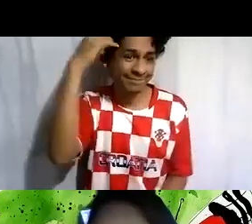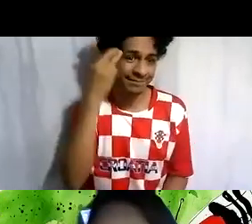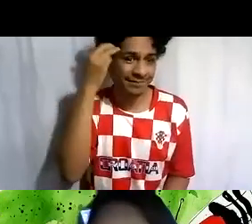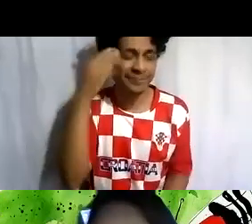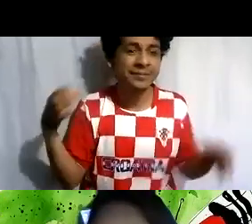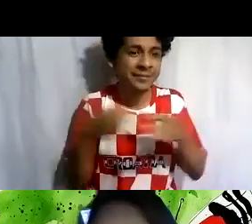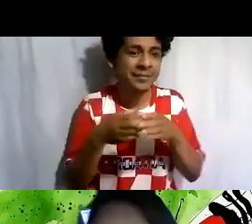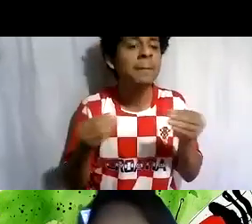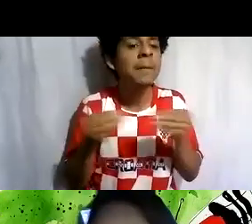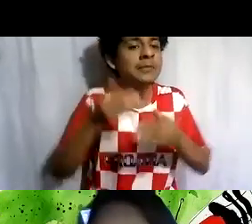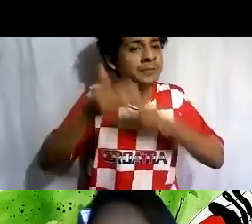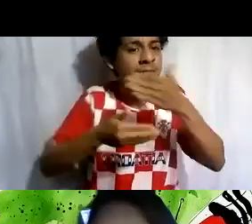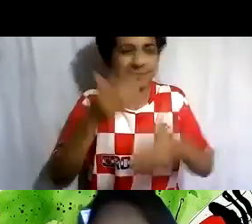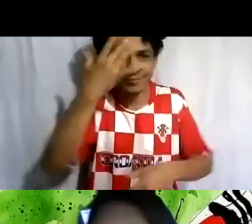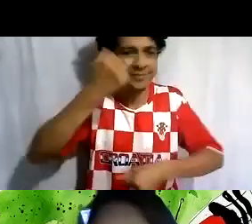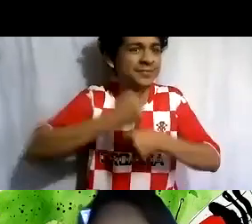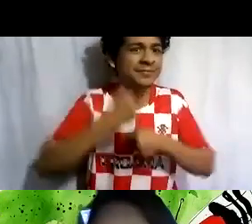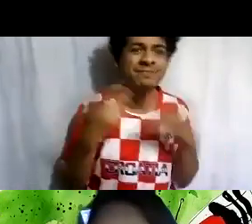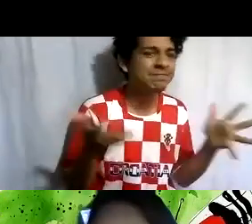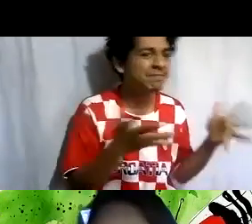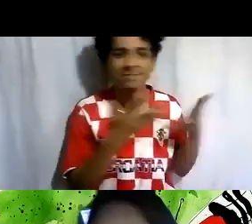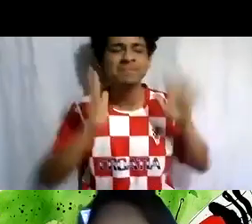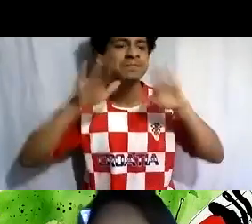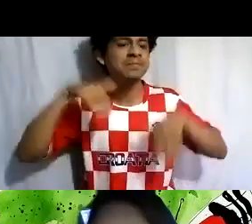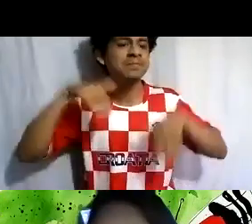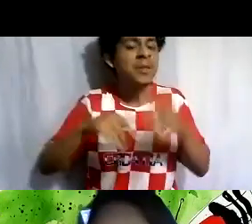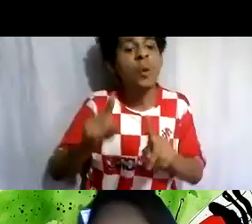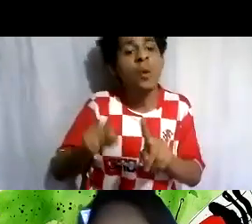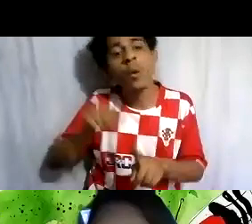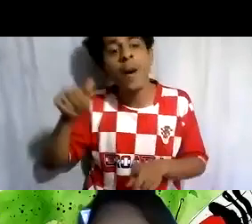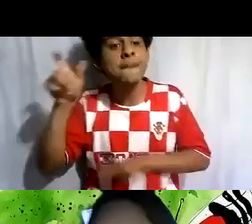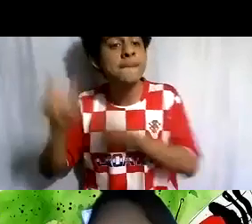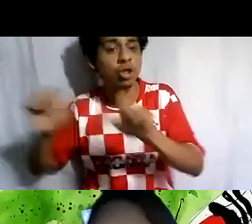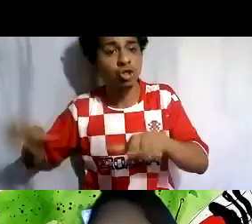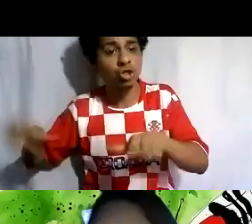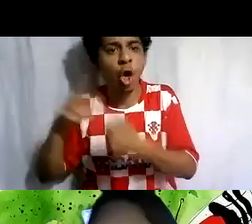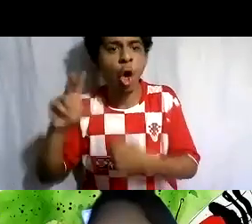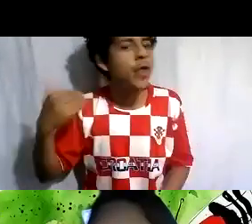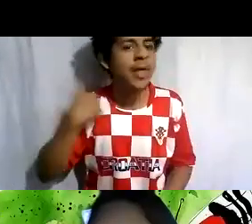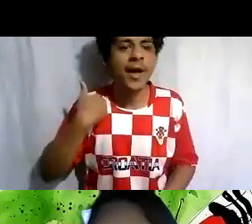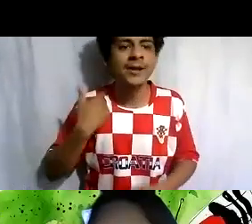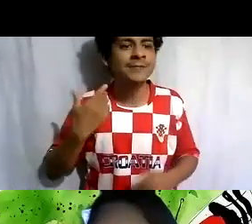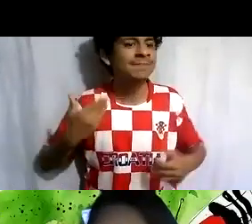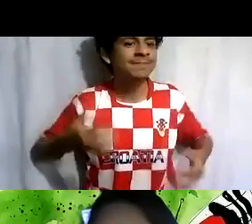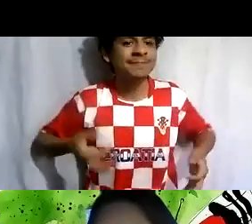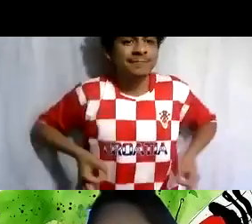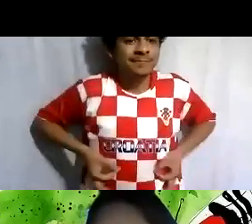su familia, que sabía que tenía una discapacidad intelectual, pues no le daba la atención adecuada,